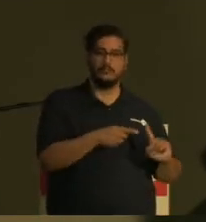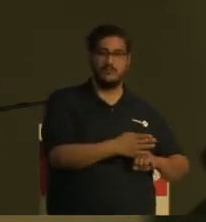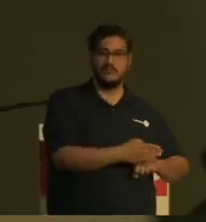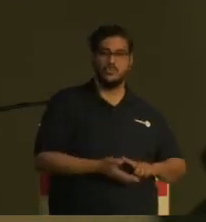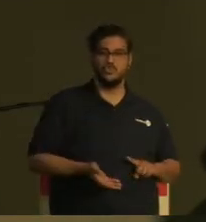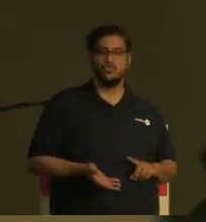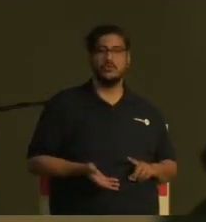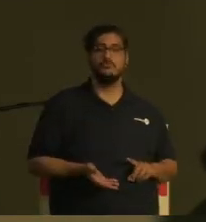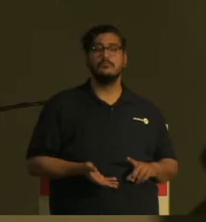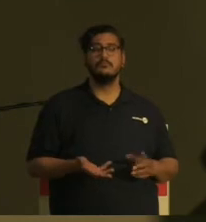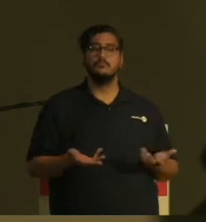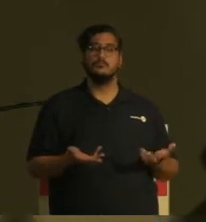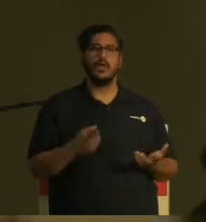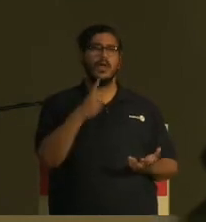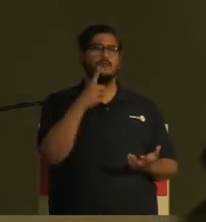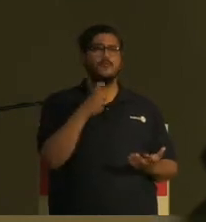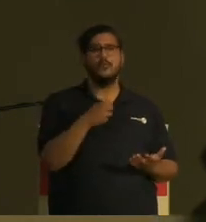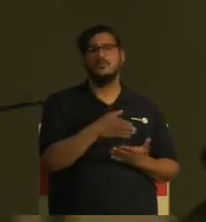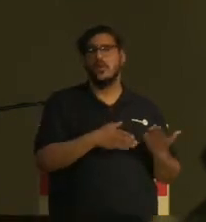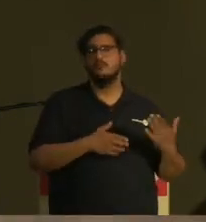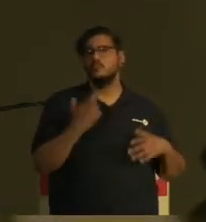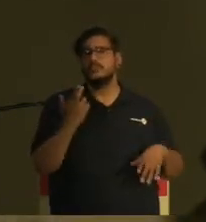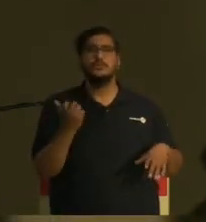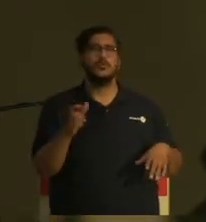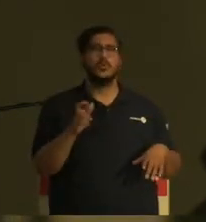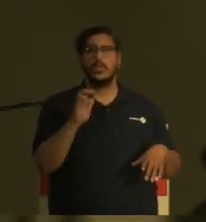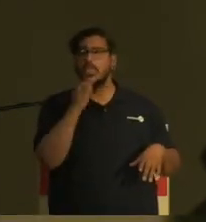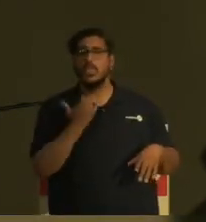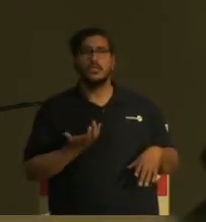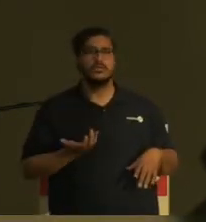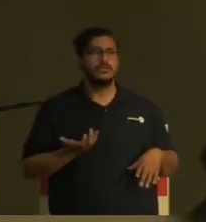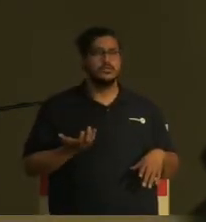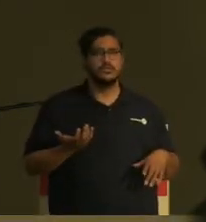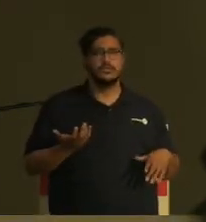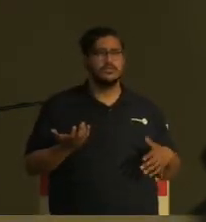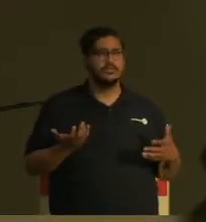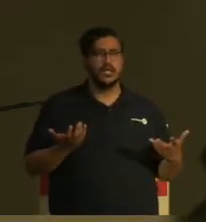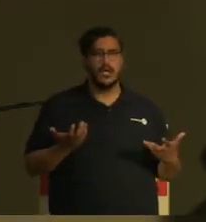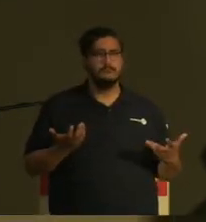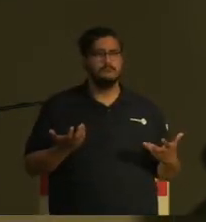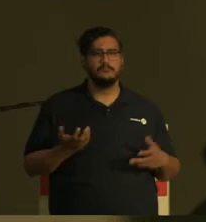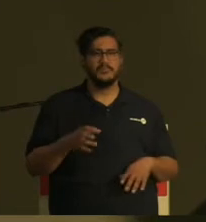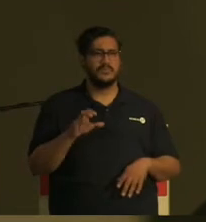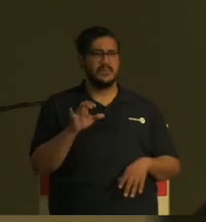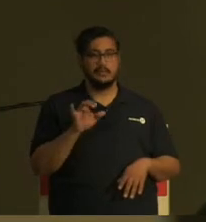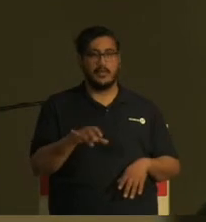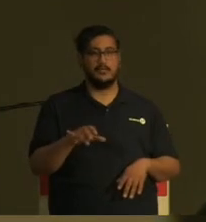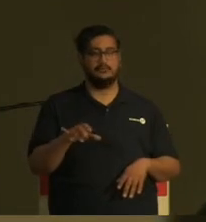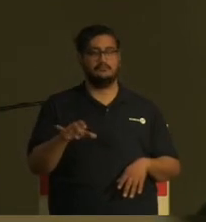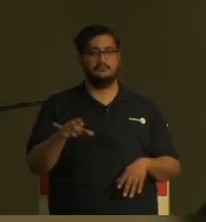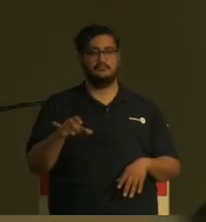que por ciertos defectos o errores, tics, ¿no? Como, como lapsus de